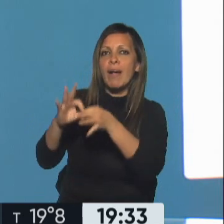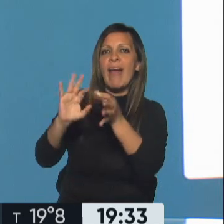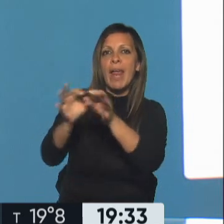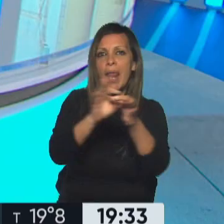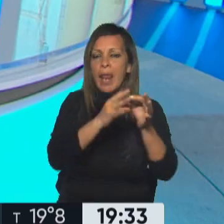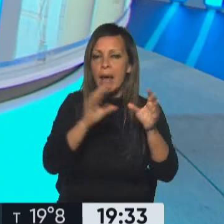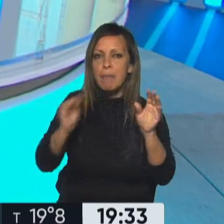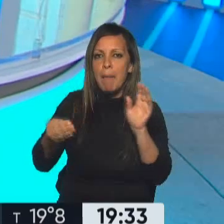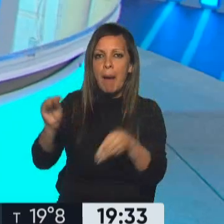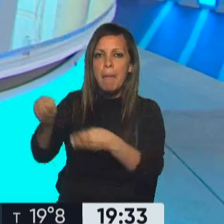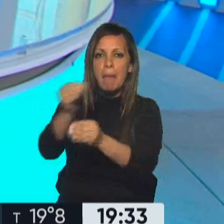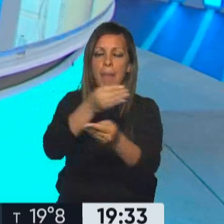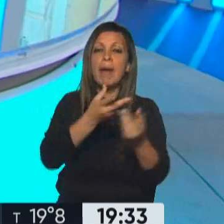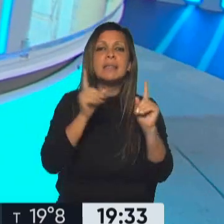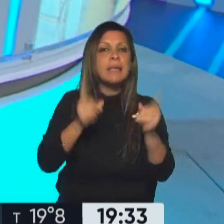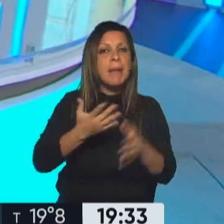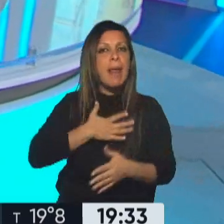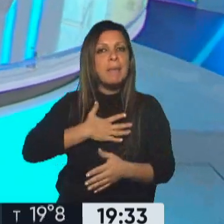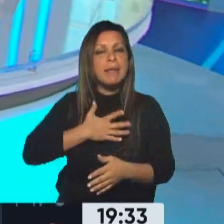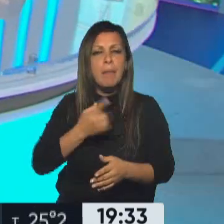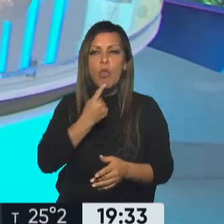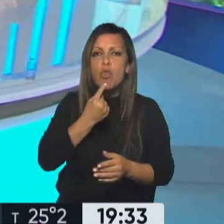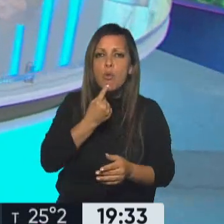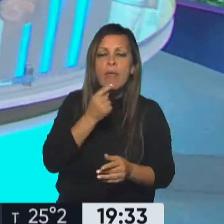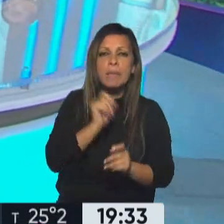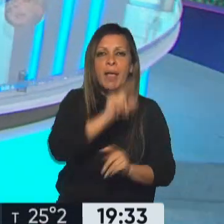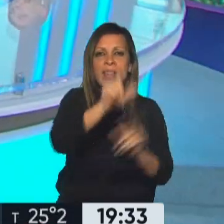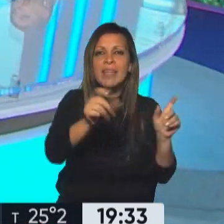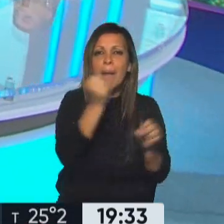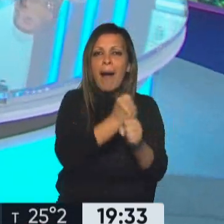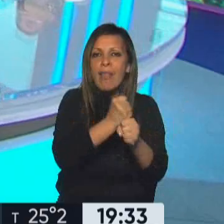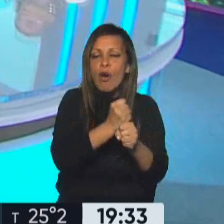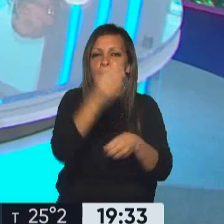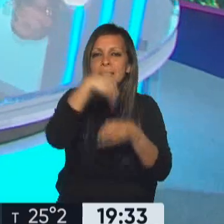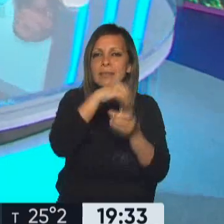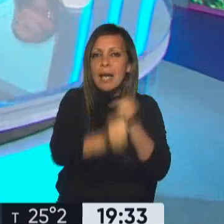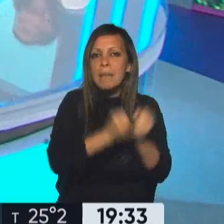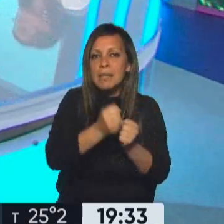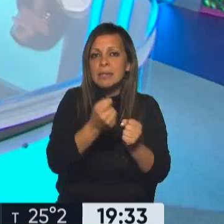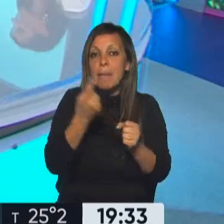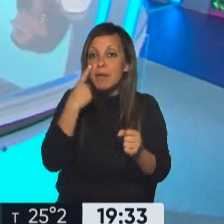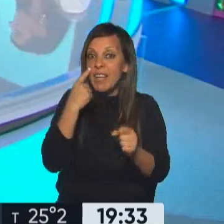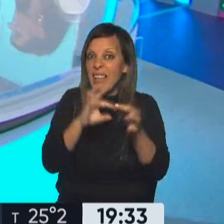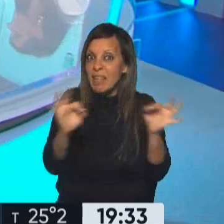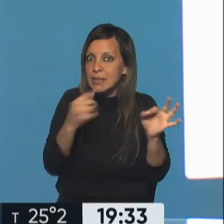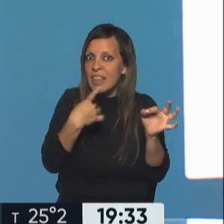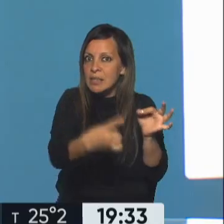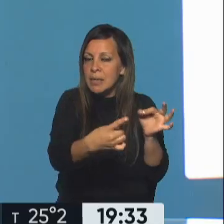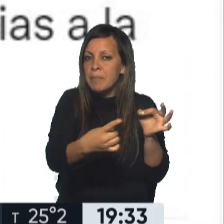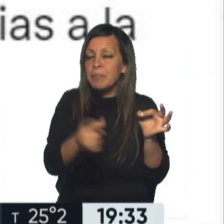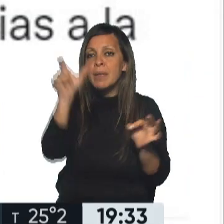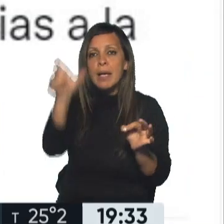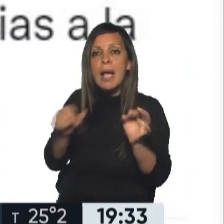complicaciones. Lamentamos también el perjuicio e incertidumbre que sufran los trabajadores de la empresa en un caso típico, y esto es tremendo, fíjate, de empresario